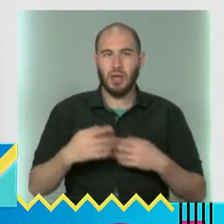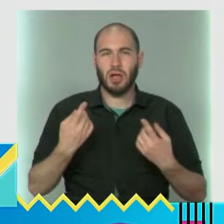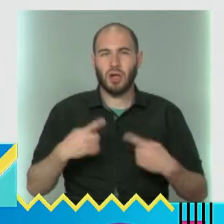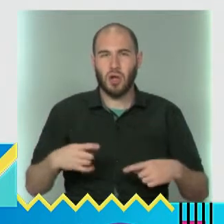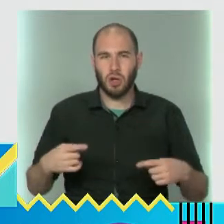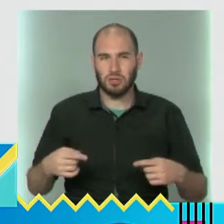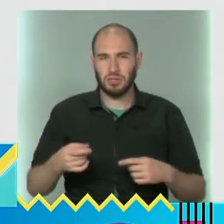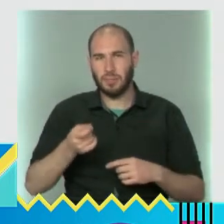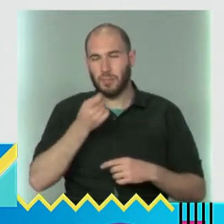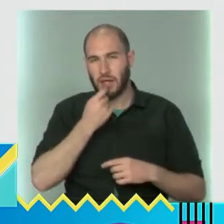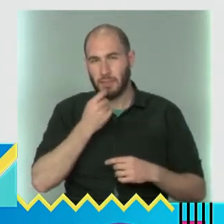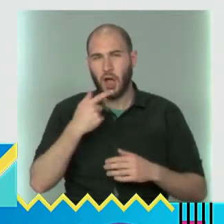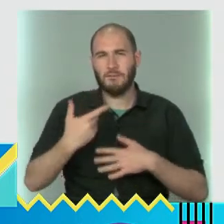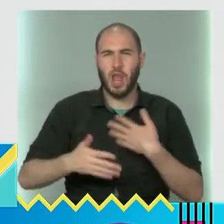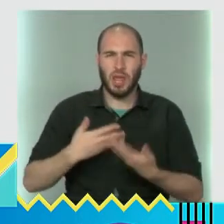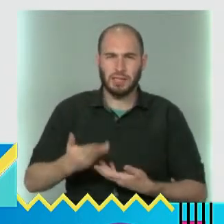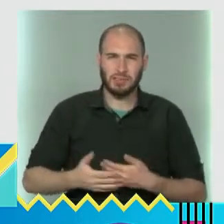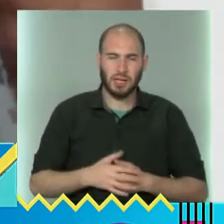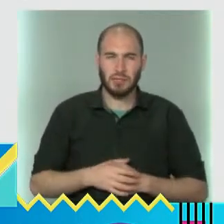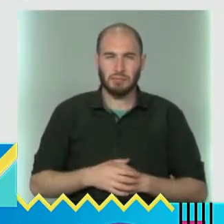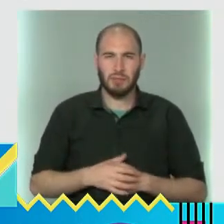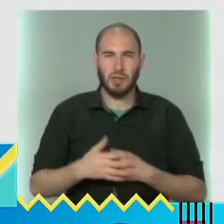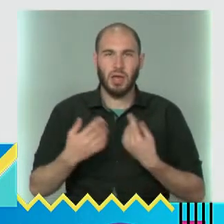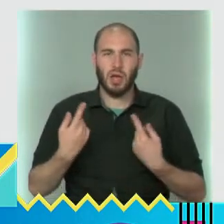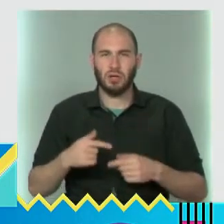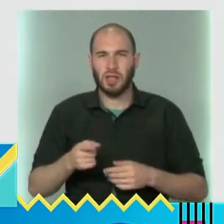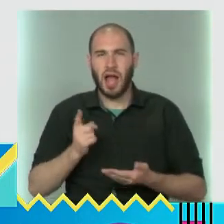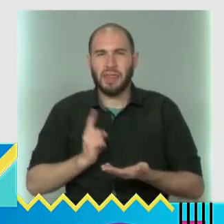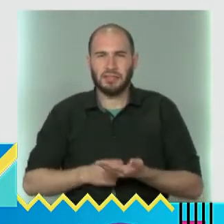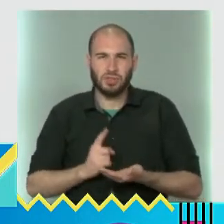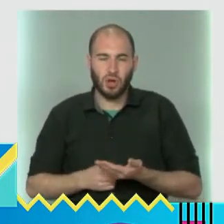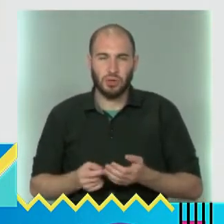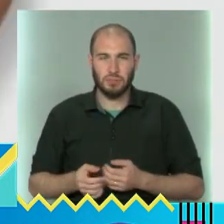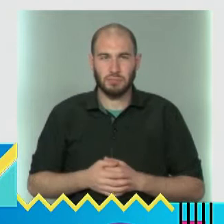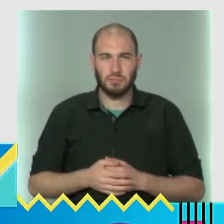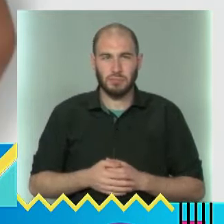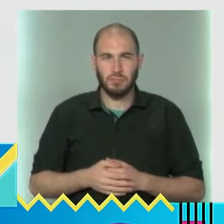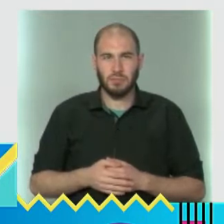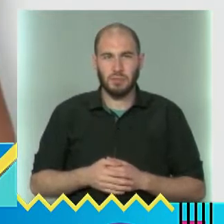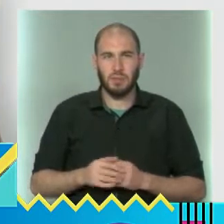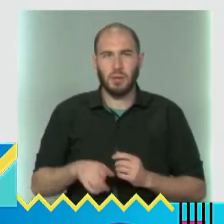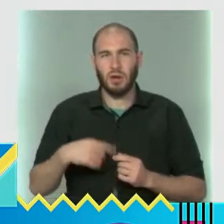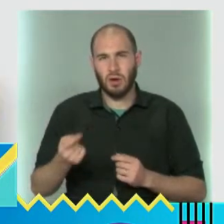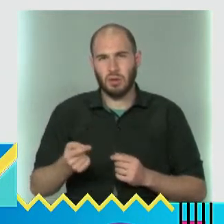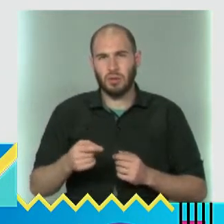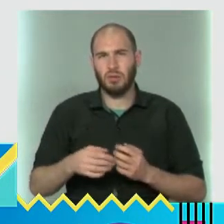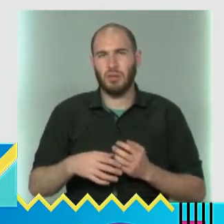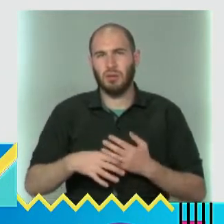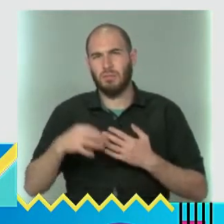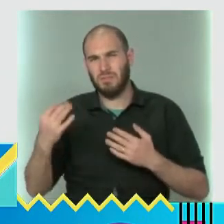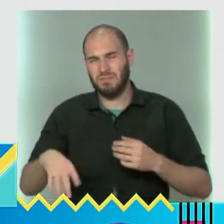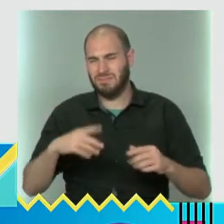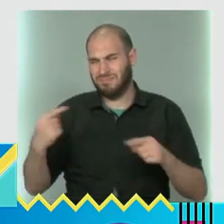donde puede haber casos de violencia, situaciones de adicciones, situaciones de separaciones